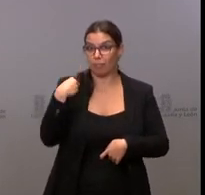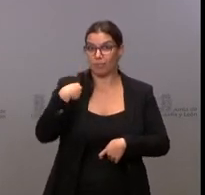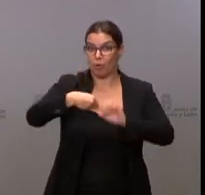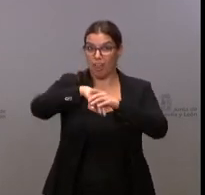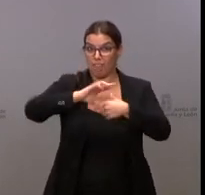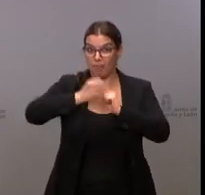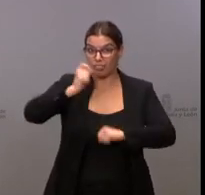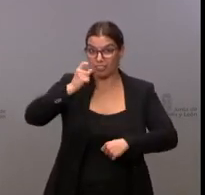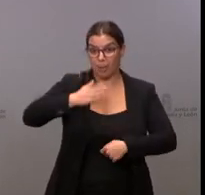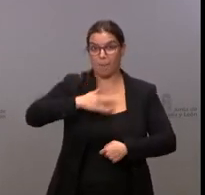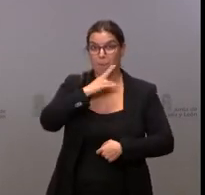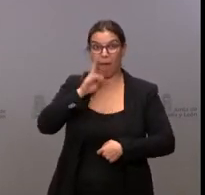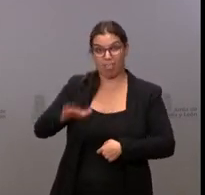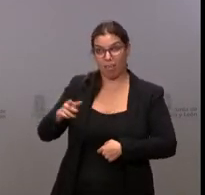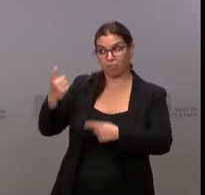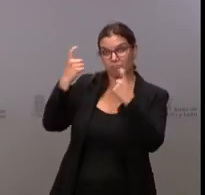pero